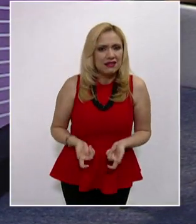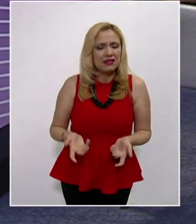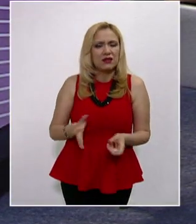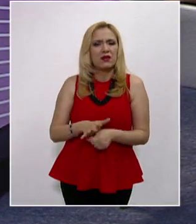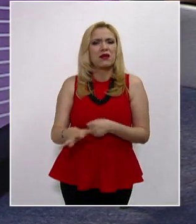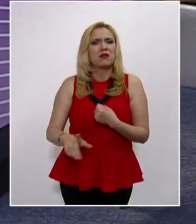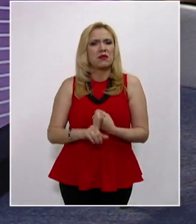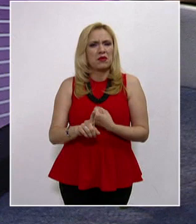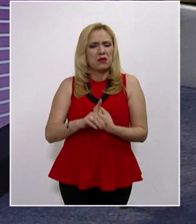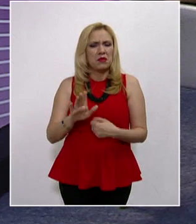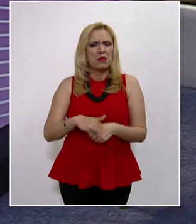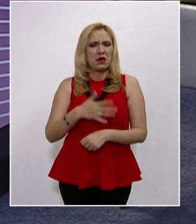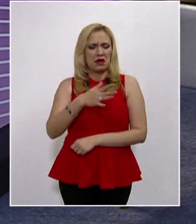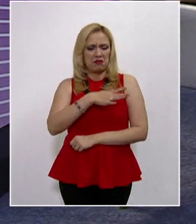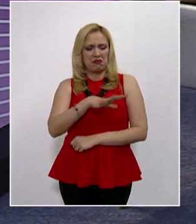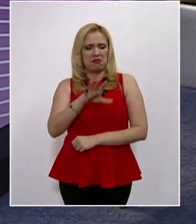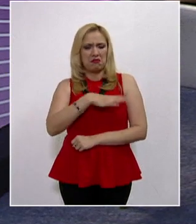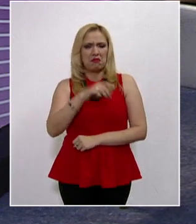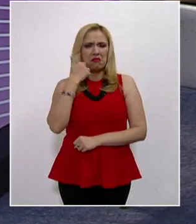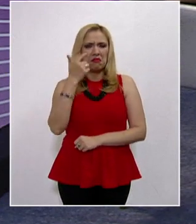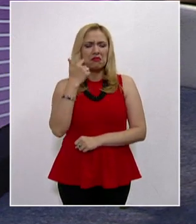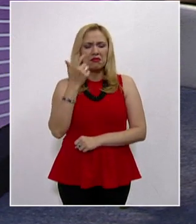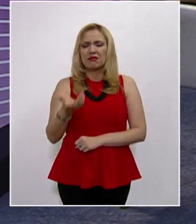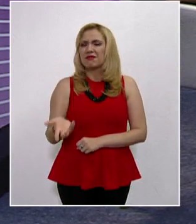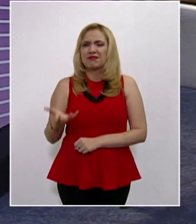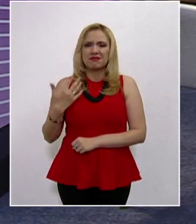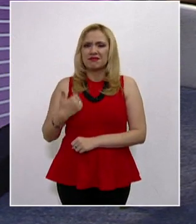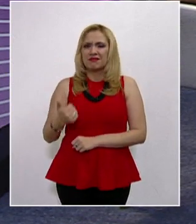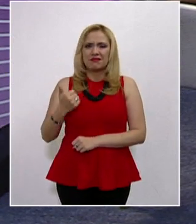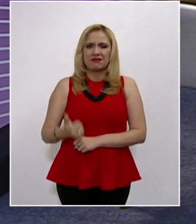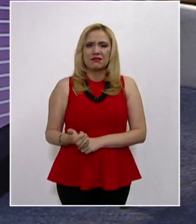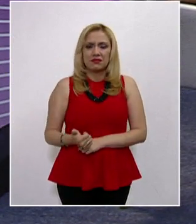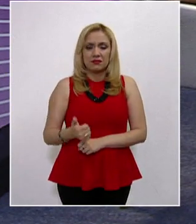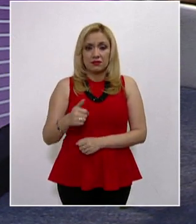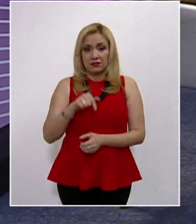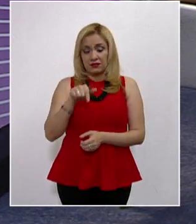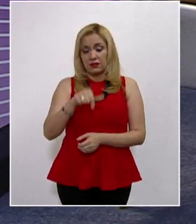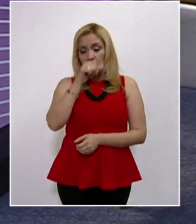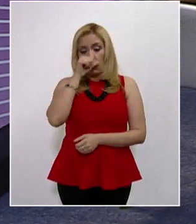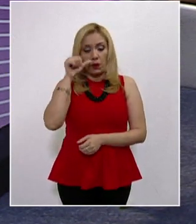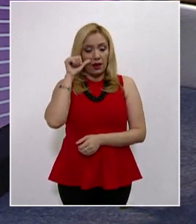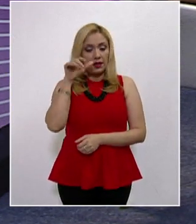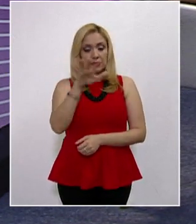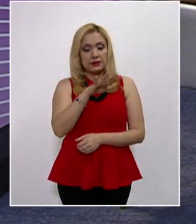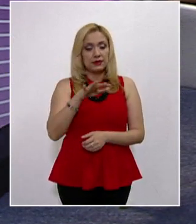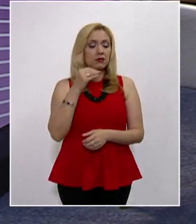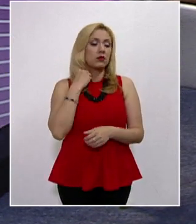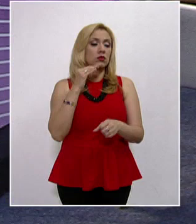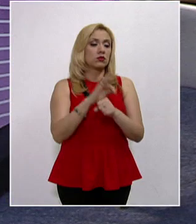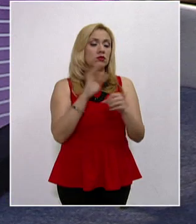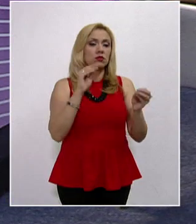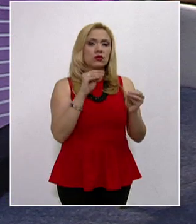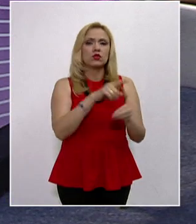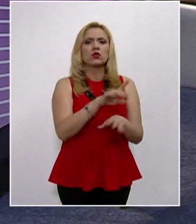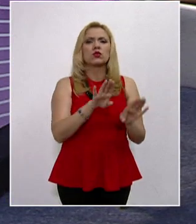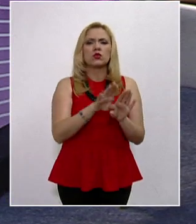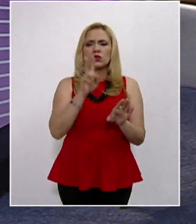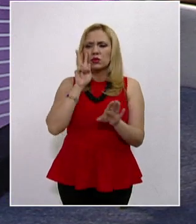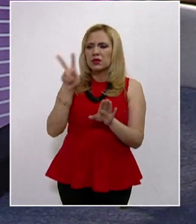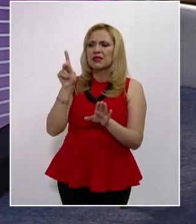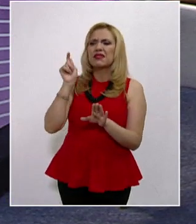como detrás de estas objeciones o resistencias. Desde el Centro PRO, María Luisa, ¿qué críticas o